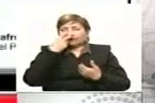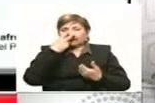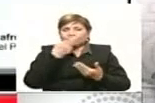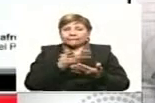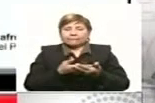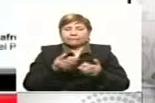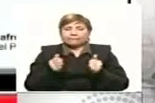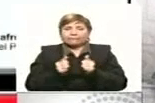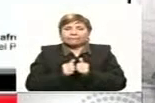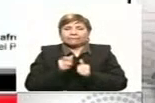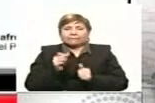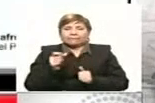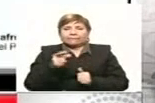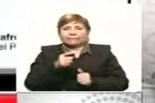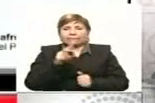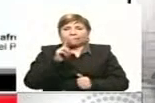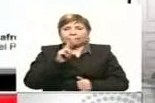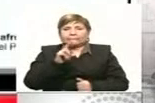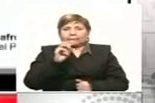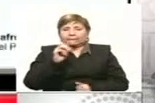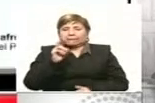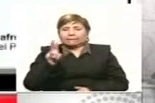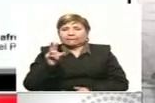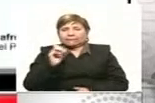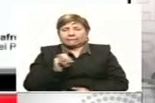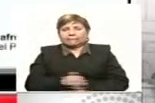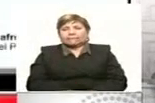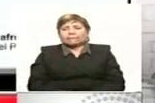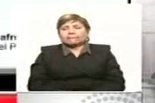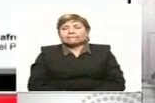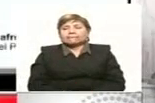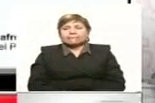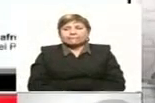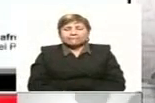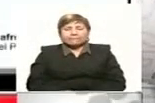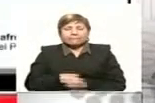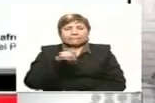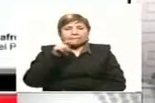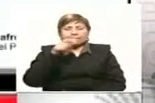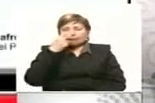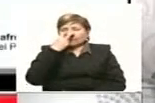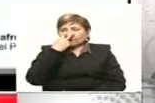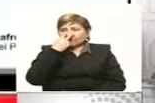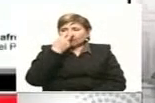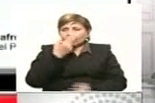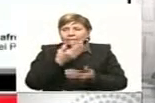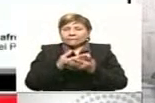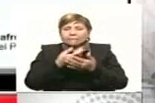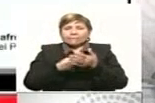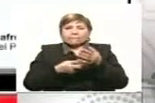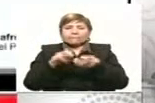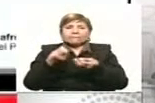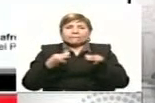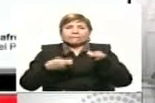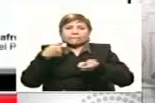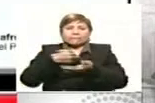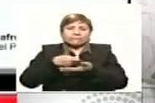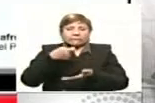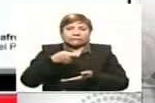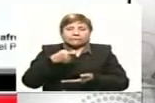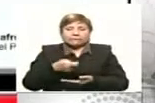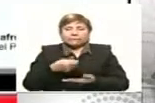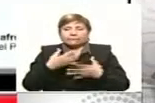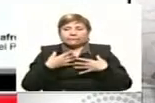el 2020, ¿no? Ahí figuran las cifras. El presupuesto asignado para la